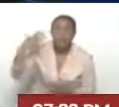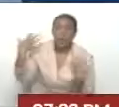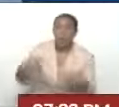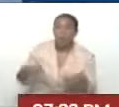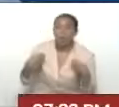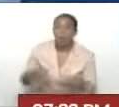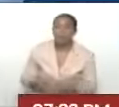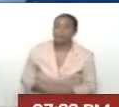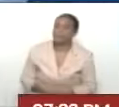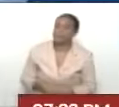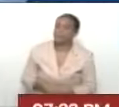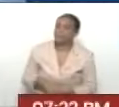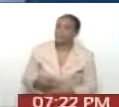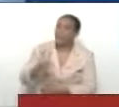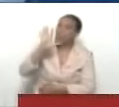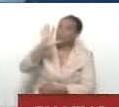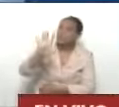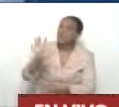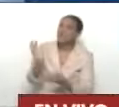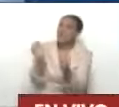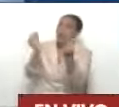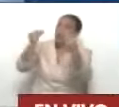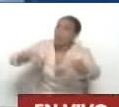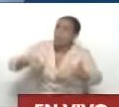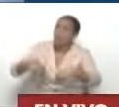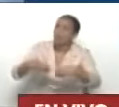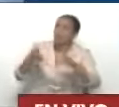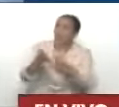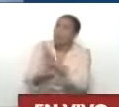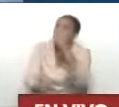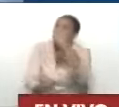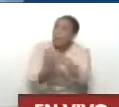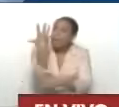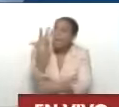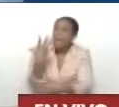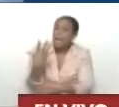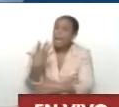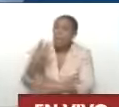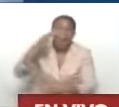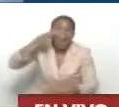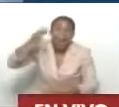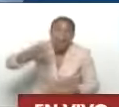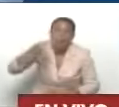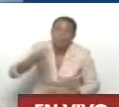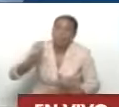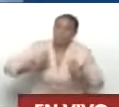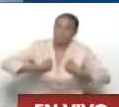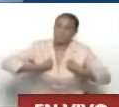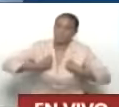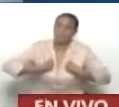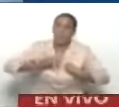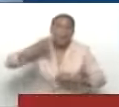Los cinco consensos, Mario, surgieron al calor de la realidad de la vida. Claro.